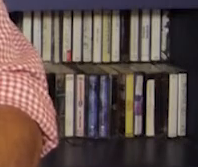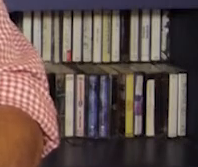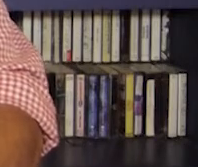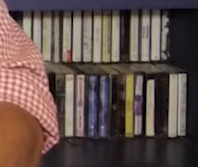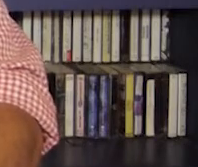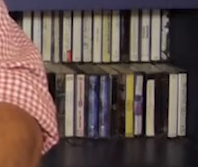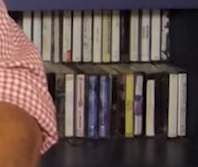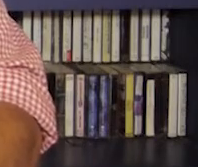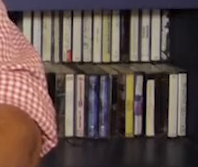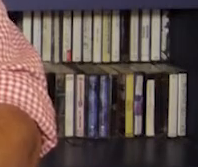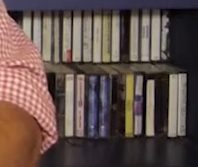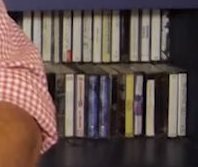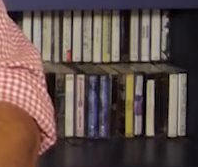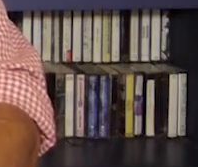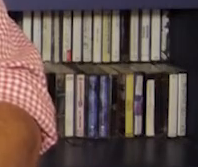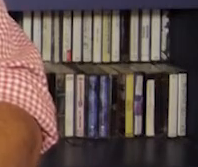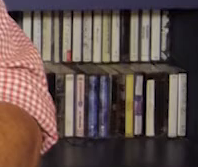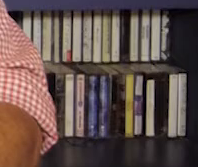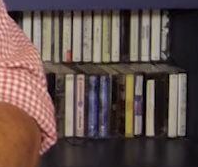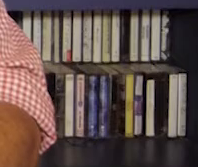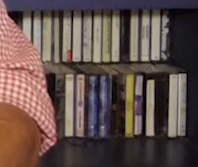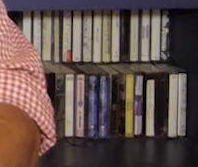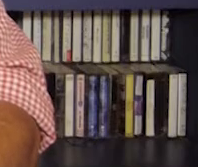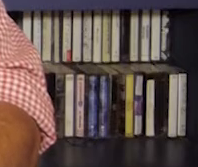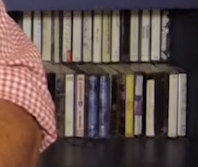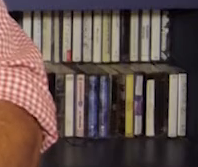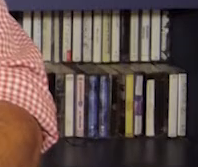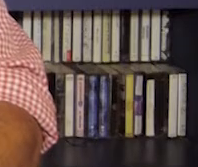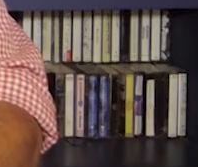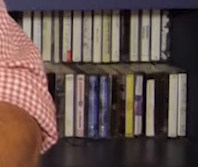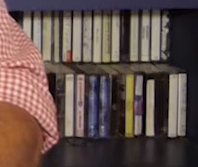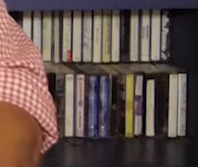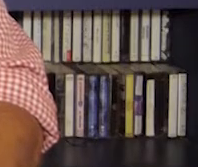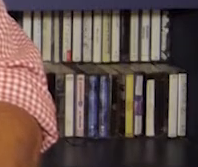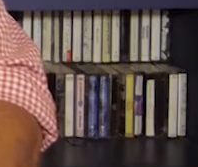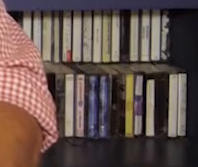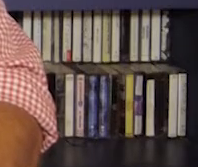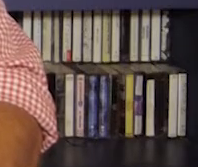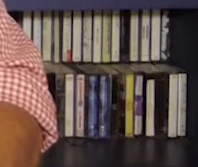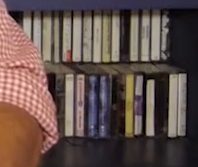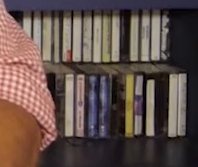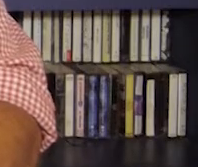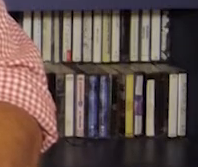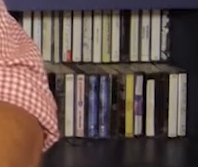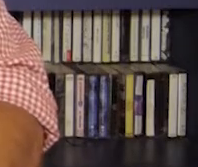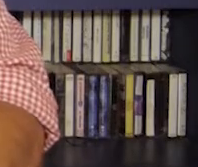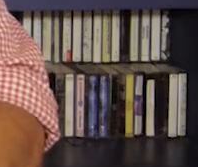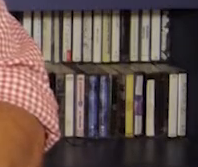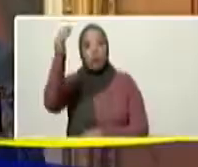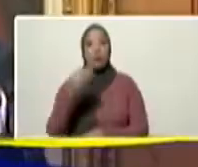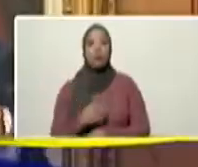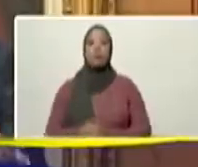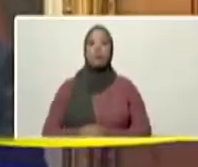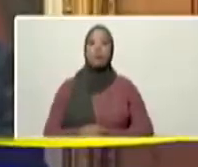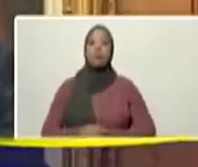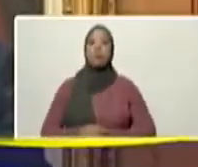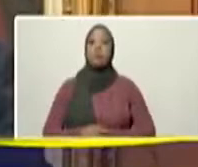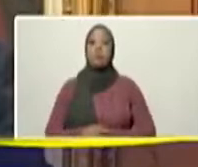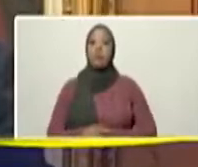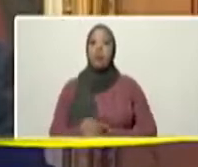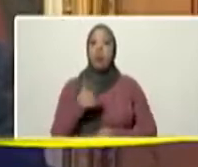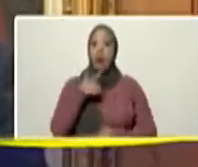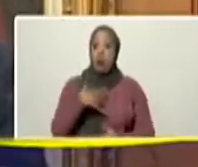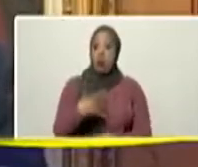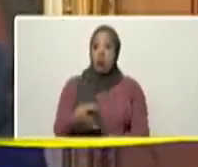que se necesitan para la formación de nuestros pueblos. Vamos a verlos y a escucharlos. Bien interesante